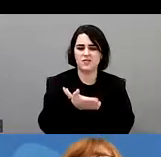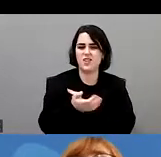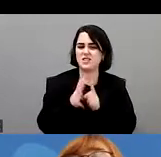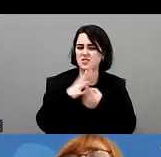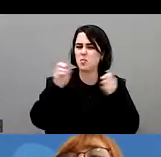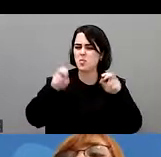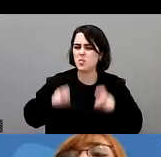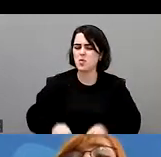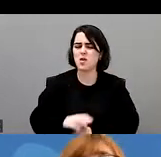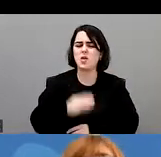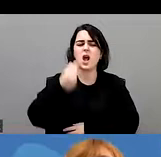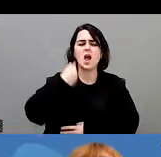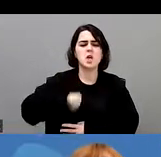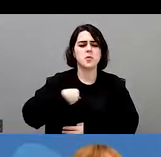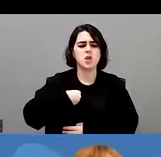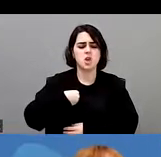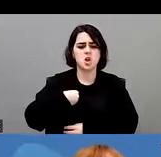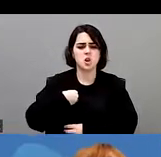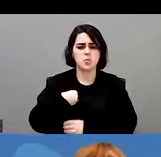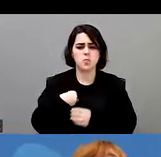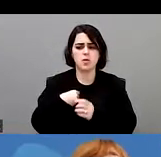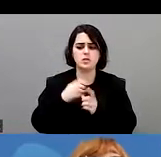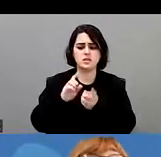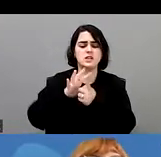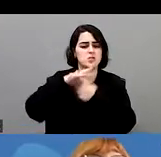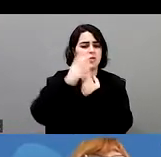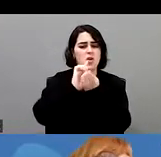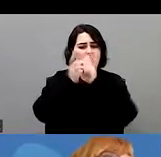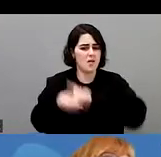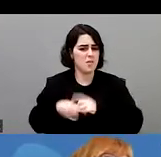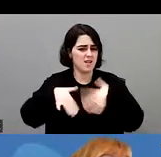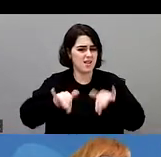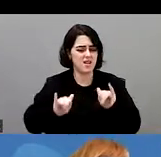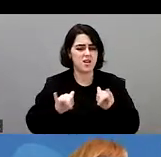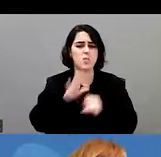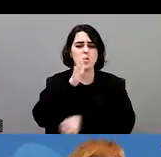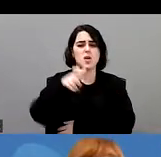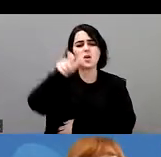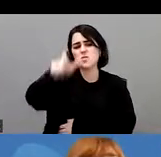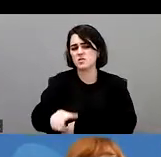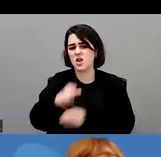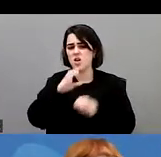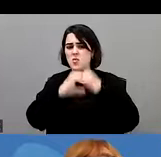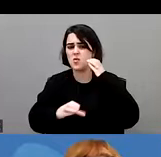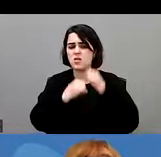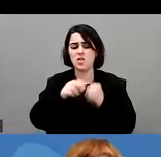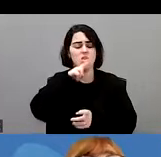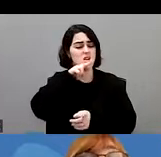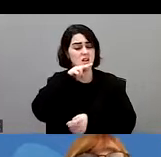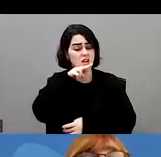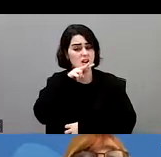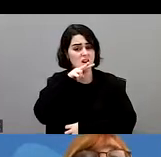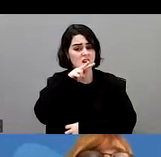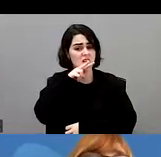que incluso no se llega a revertir esa situación, porque una persona que puede tener esa comunicación oral